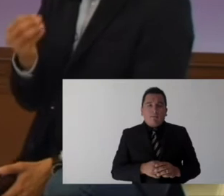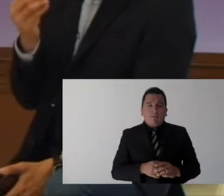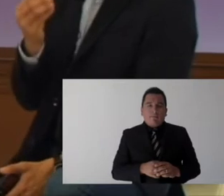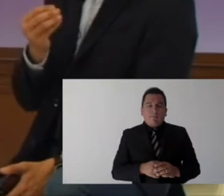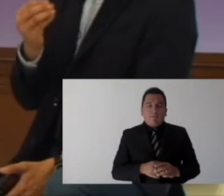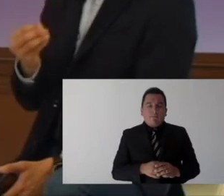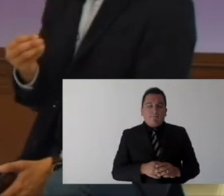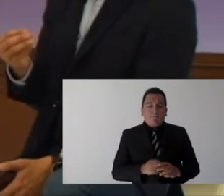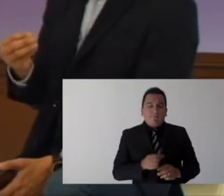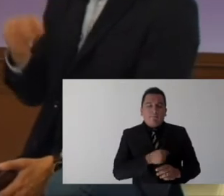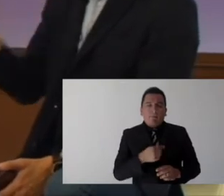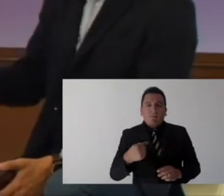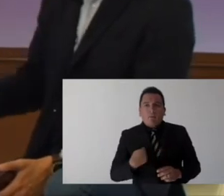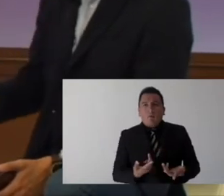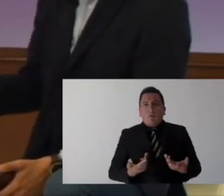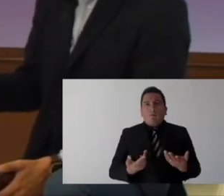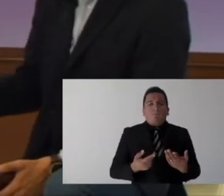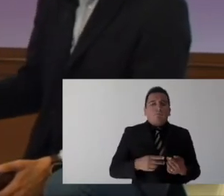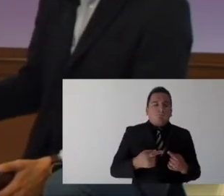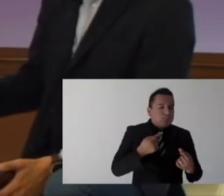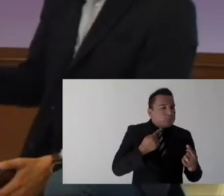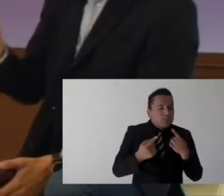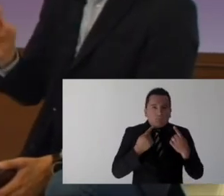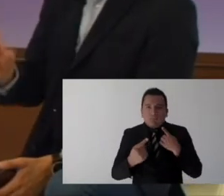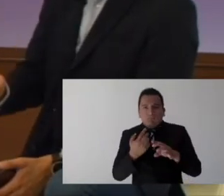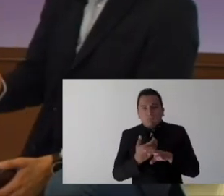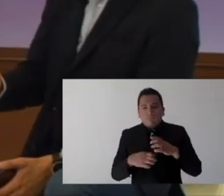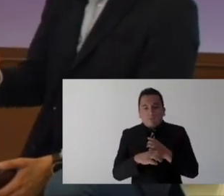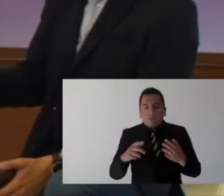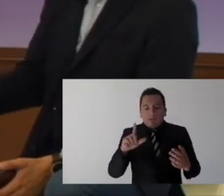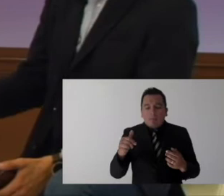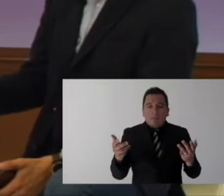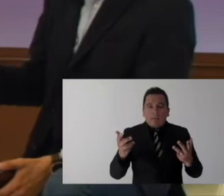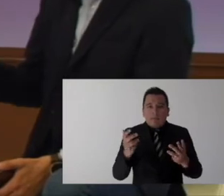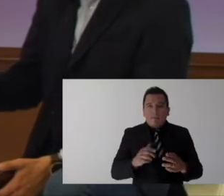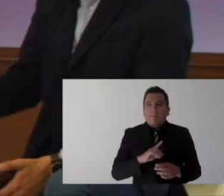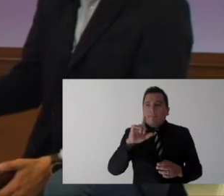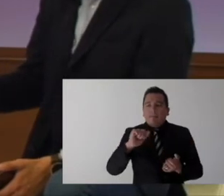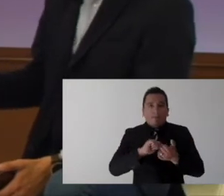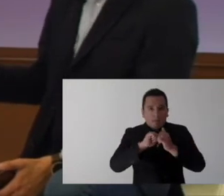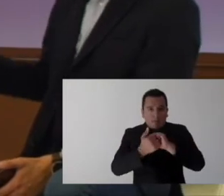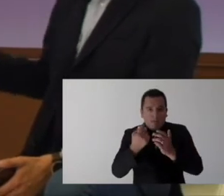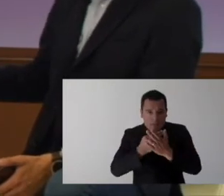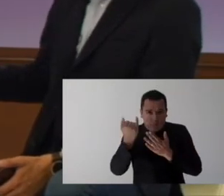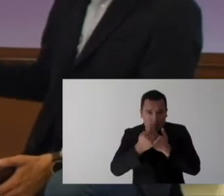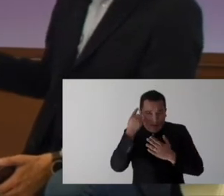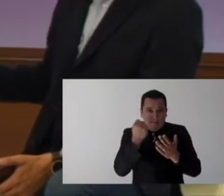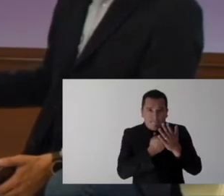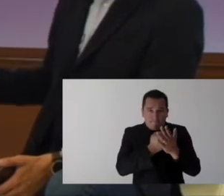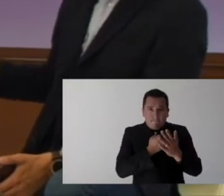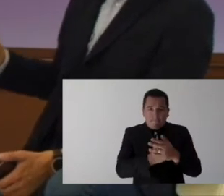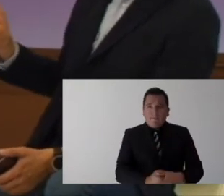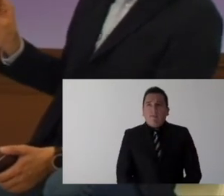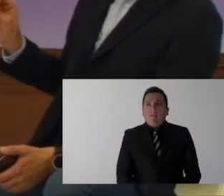bien sustentado toda esta práctica que se va a dar después y que se transformen en proyectos de exigencia. Platícanos, por